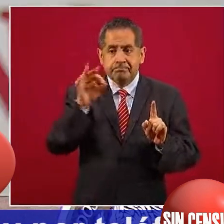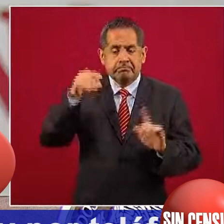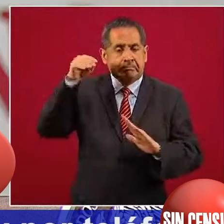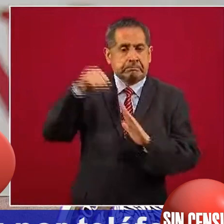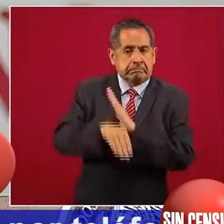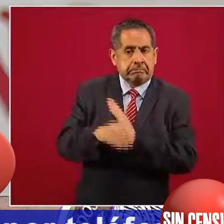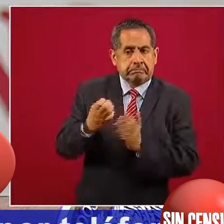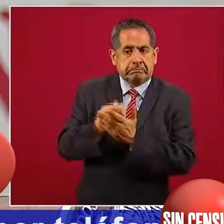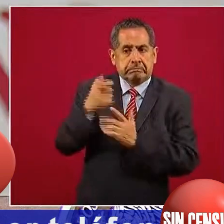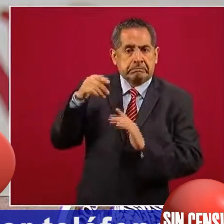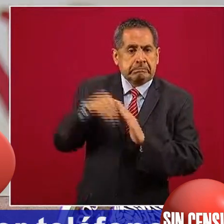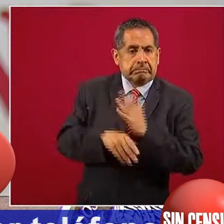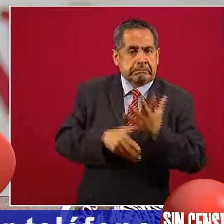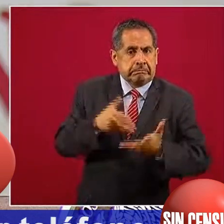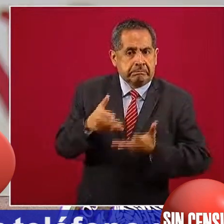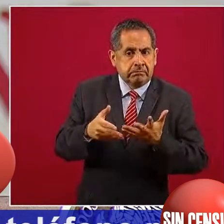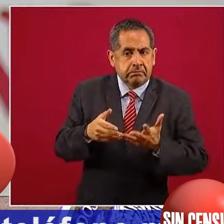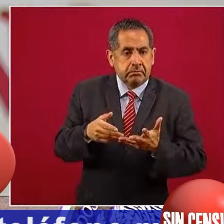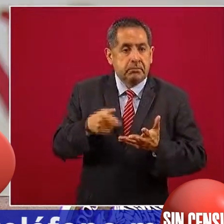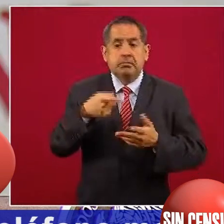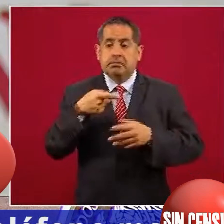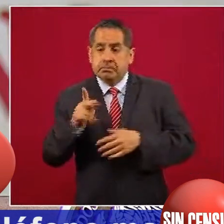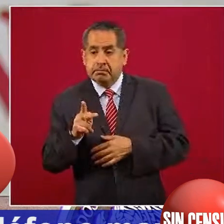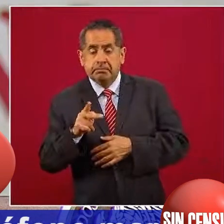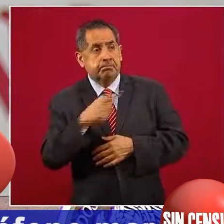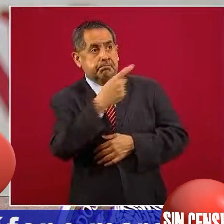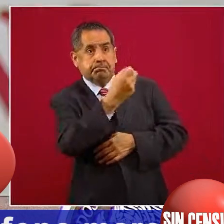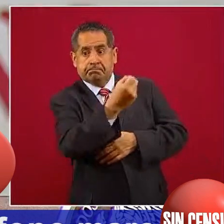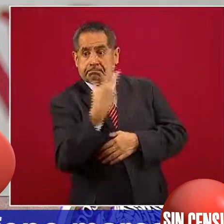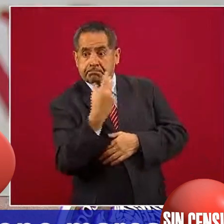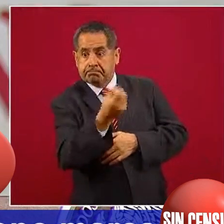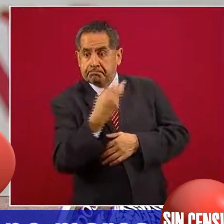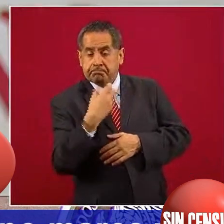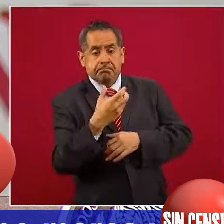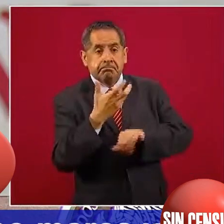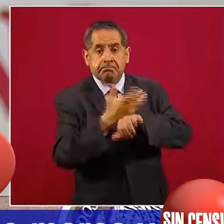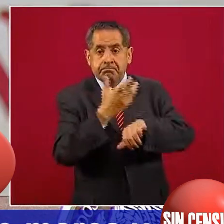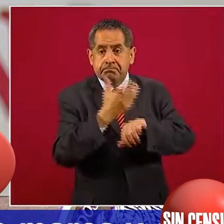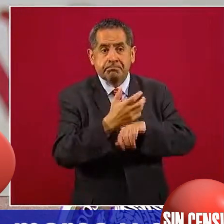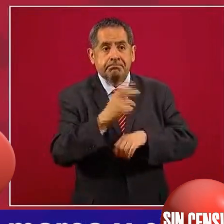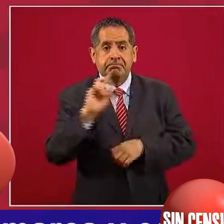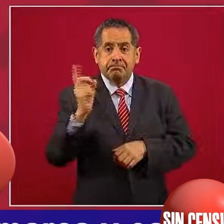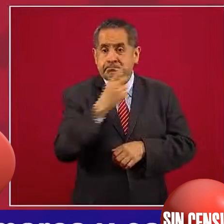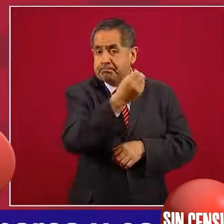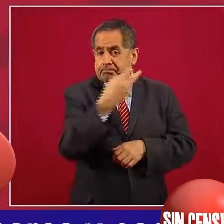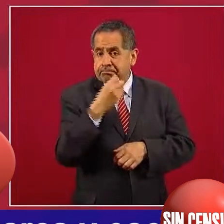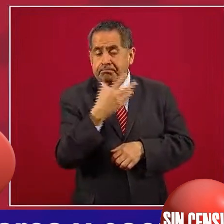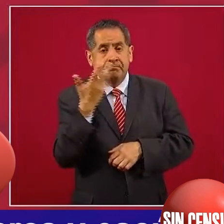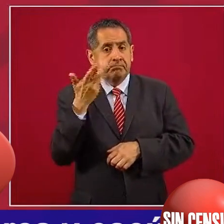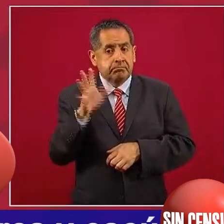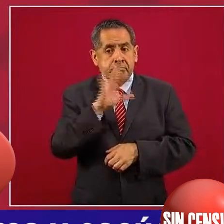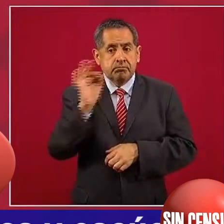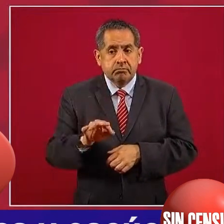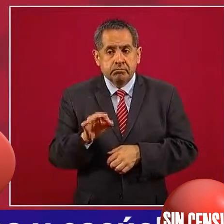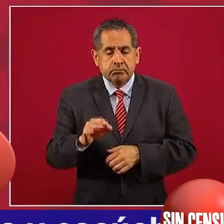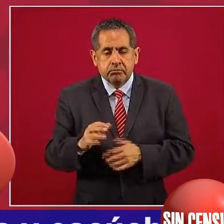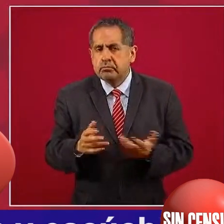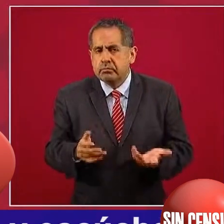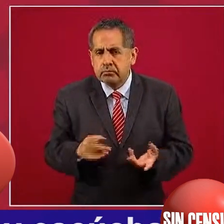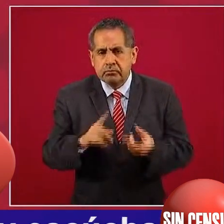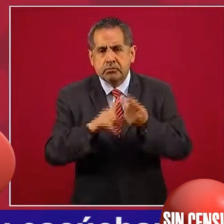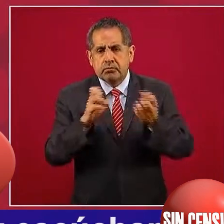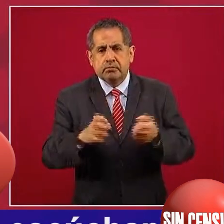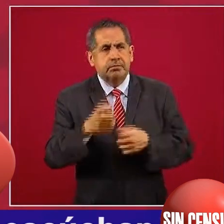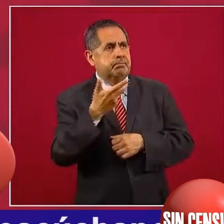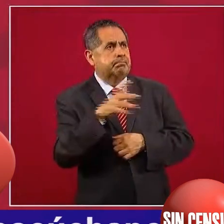aumento en las remesas del 10%, ¿qué significa? ¿A dónde va